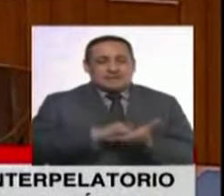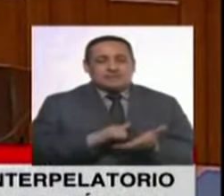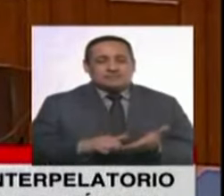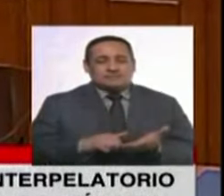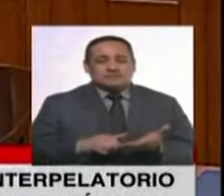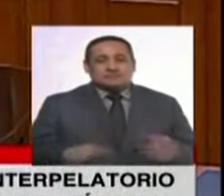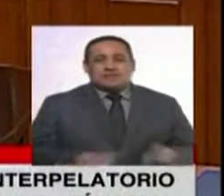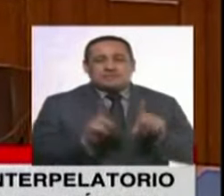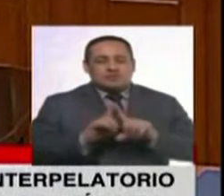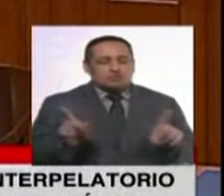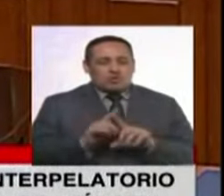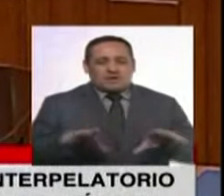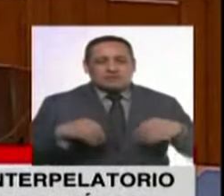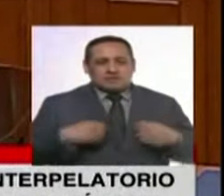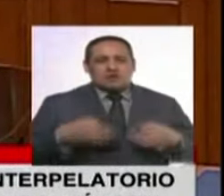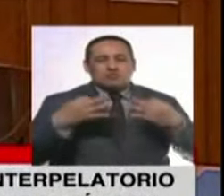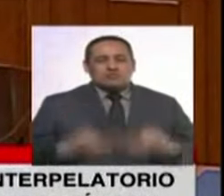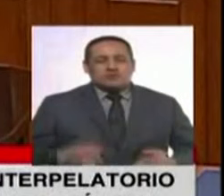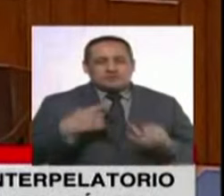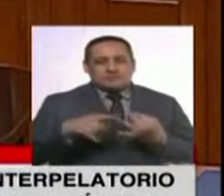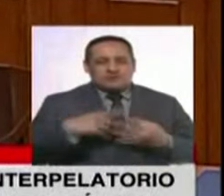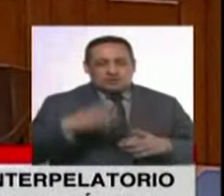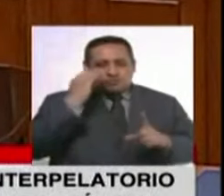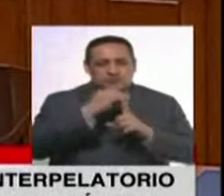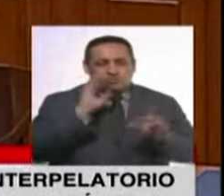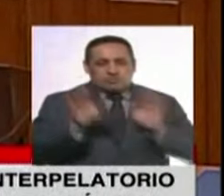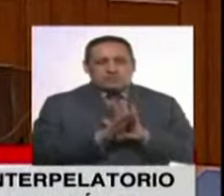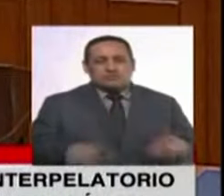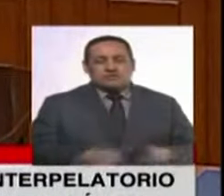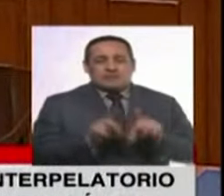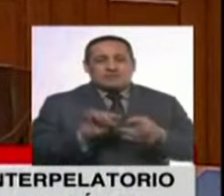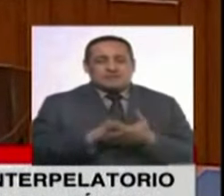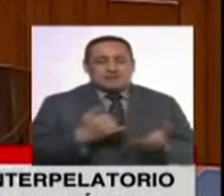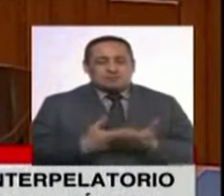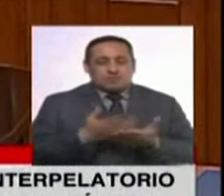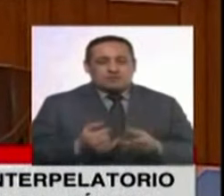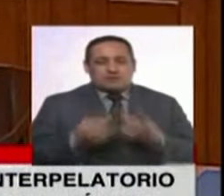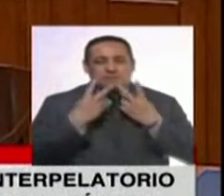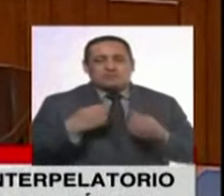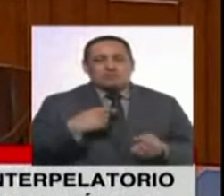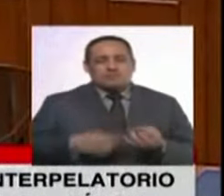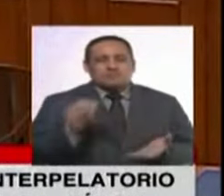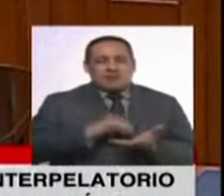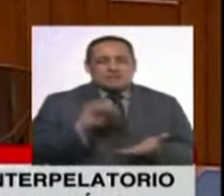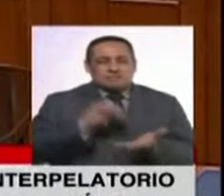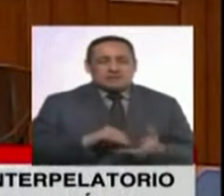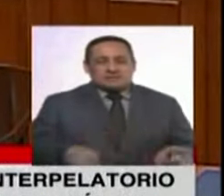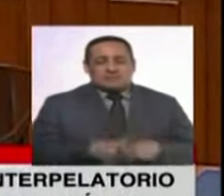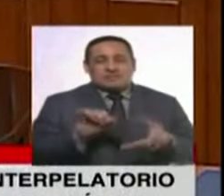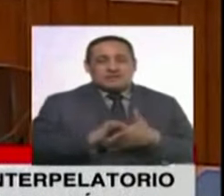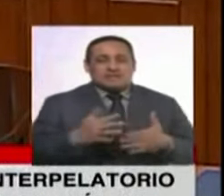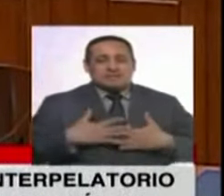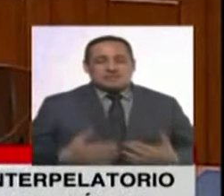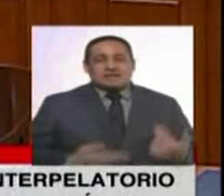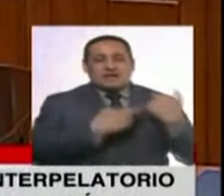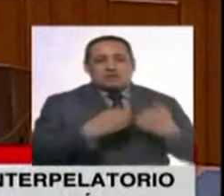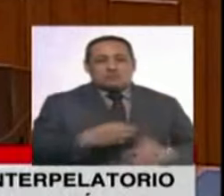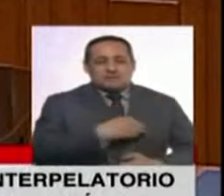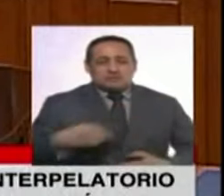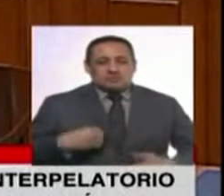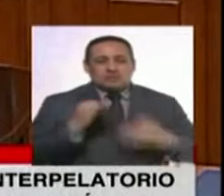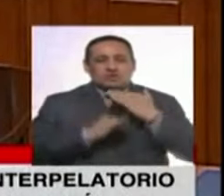no permitía el cumplimiento de los objetivos institucionales y que determinaron por su reiterancia que desde mi cargo como ministro